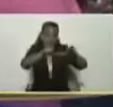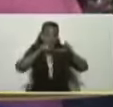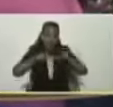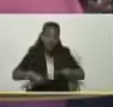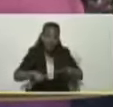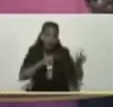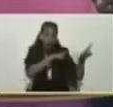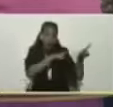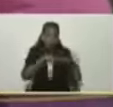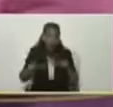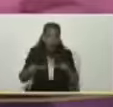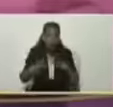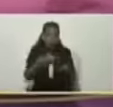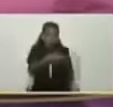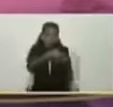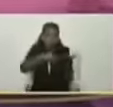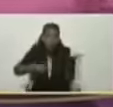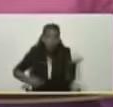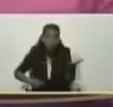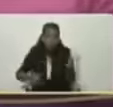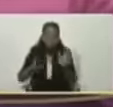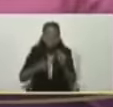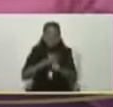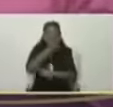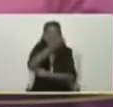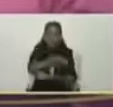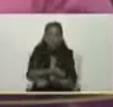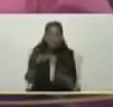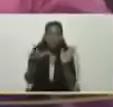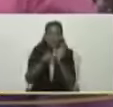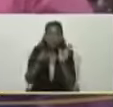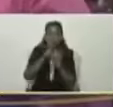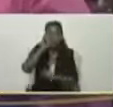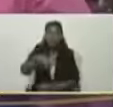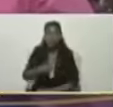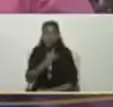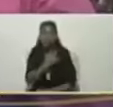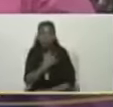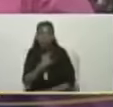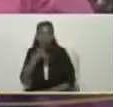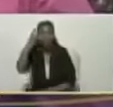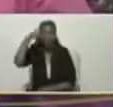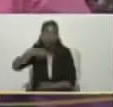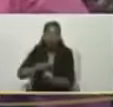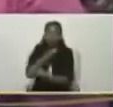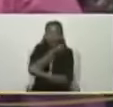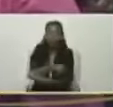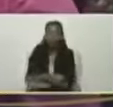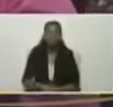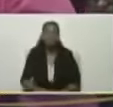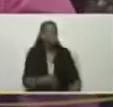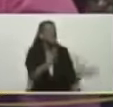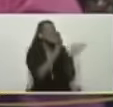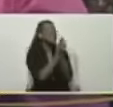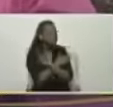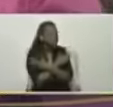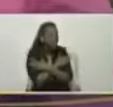certificados y están recibiendo sus títulos las mujeres que hoy se han empoderado.